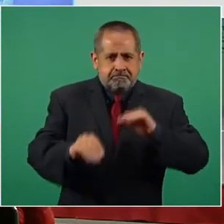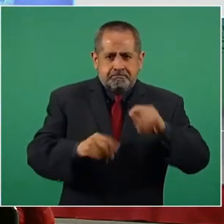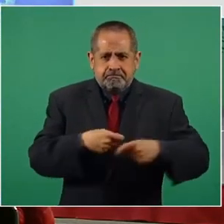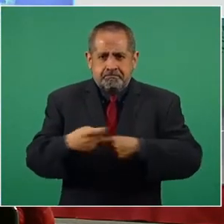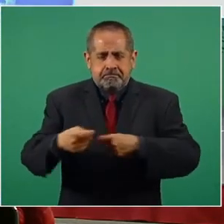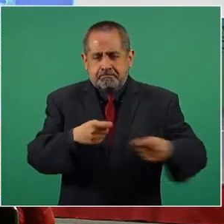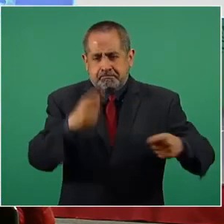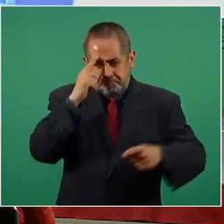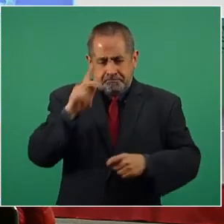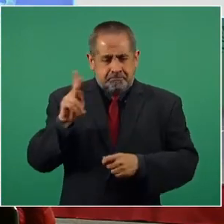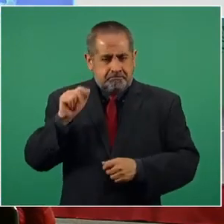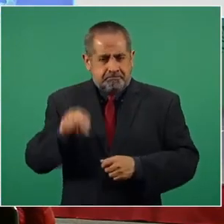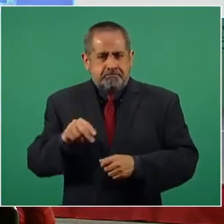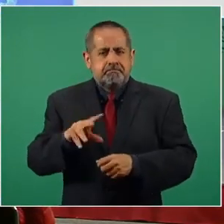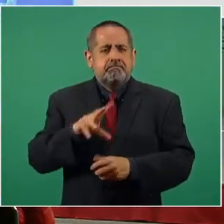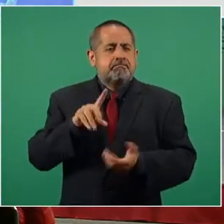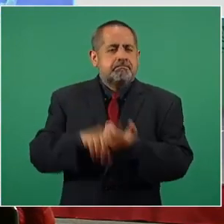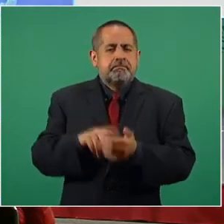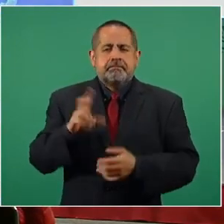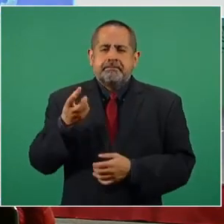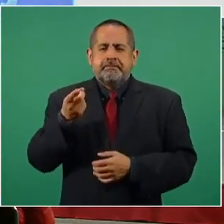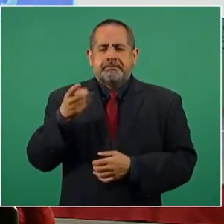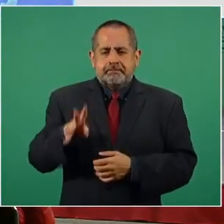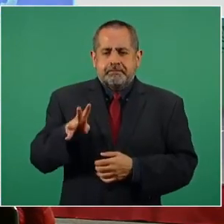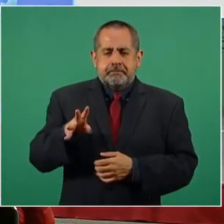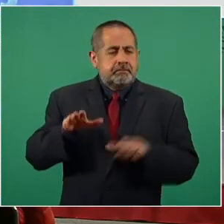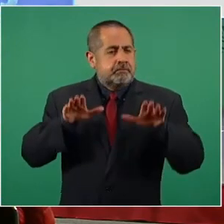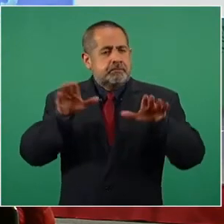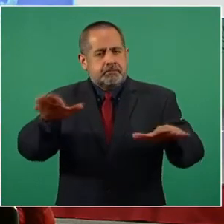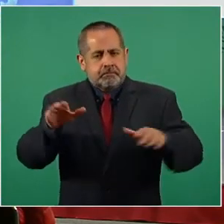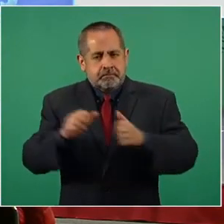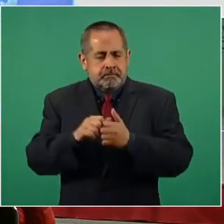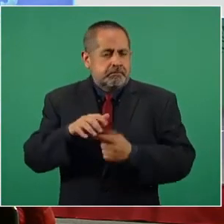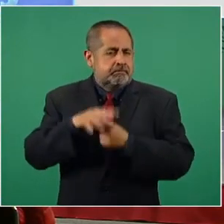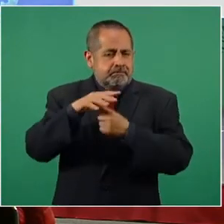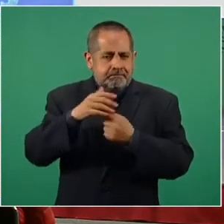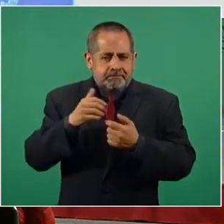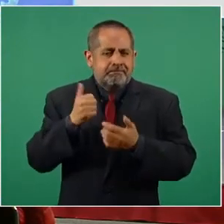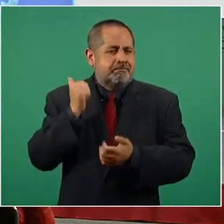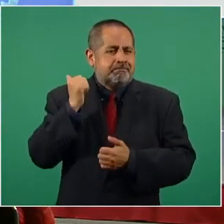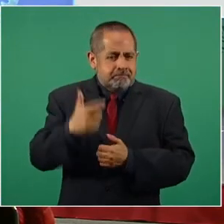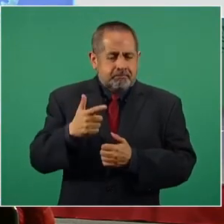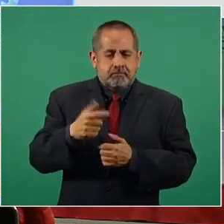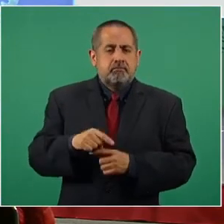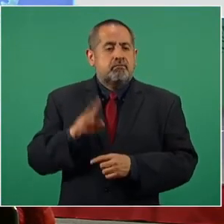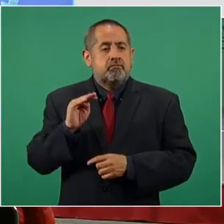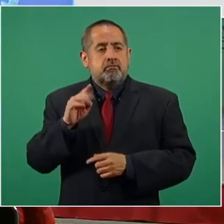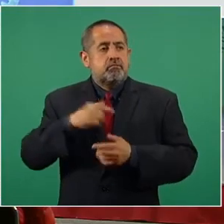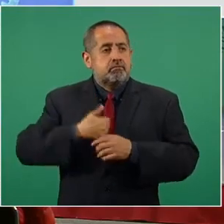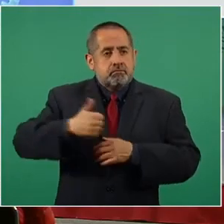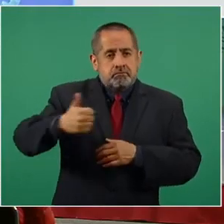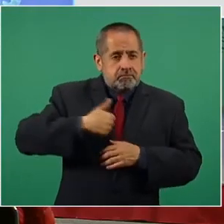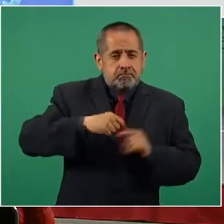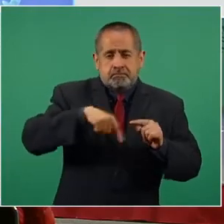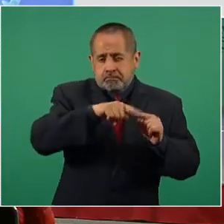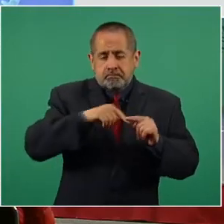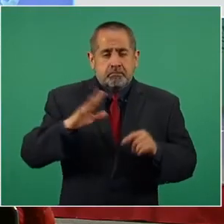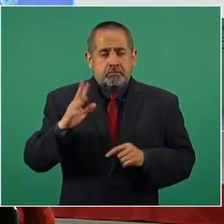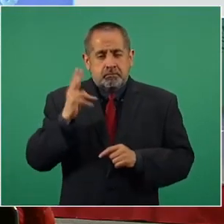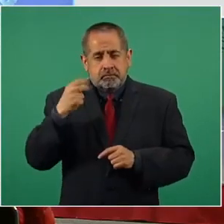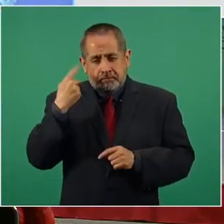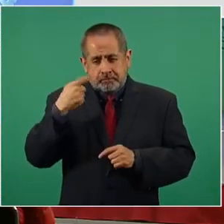desarrollado para este plan: 39 aeronaves empleadas, 90 operaciones aéreas, 53 horas de